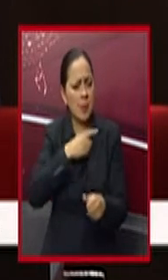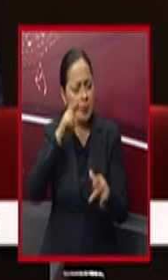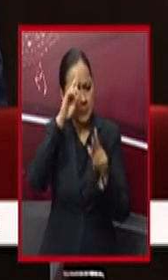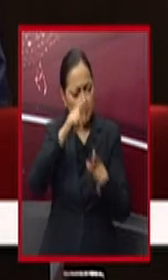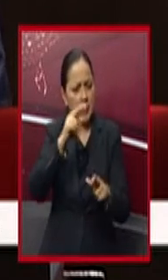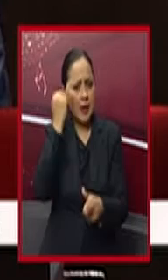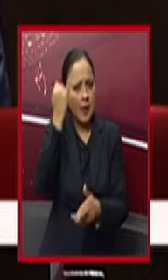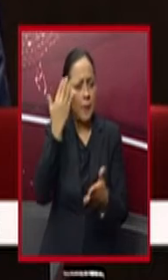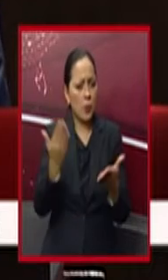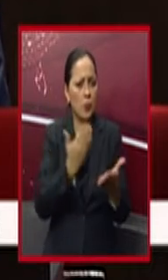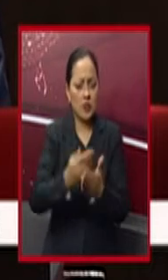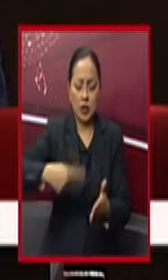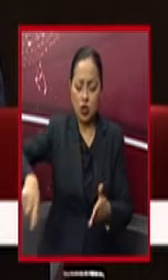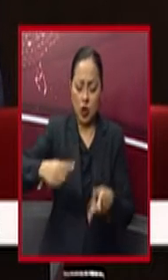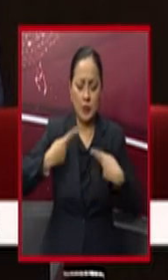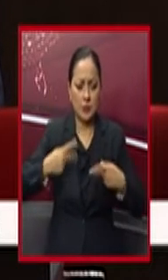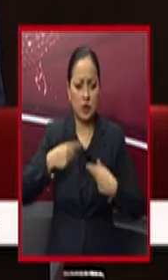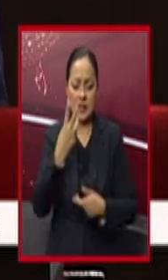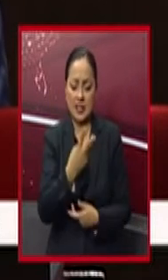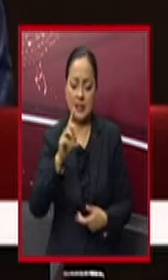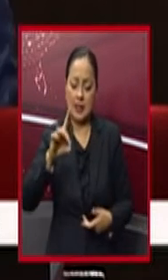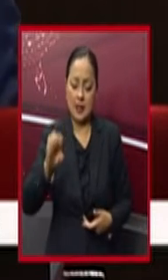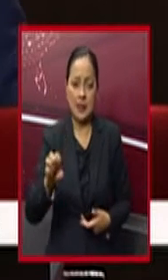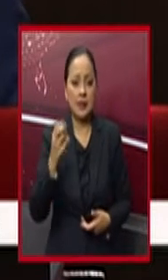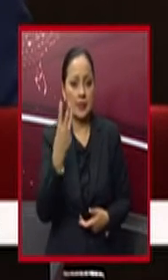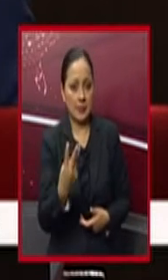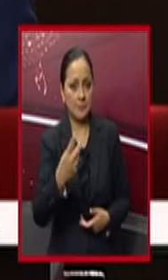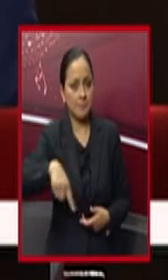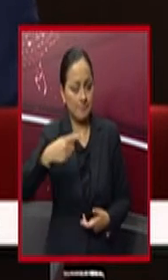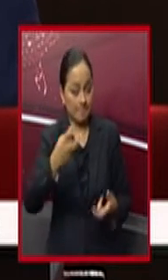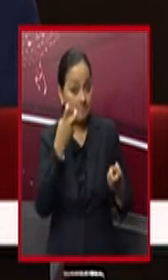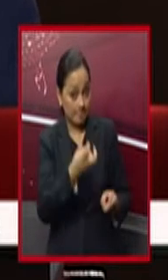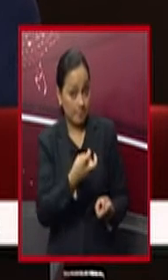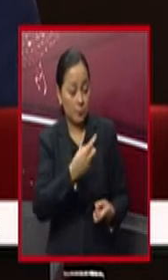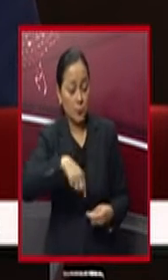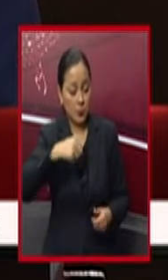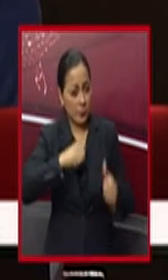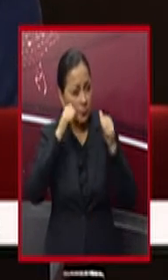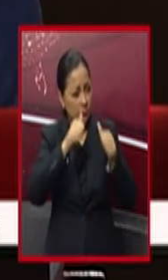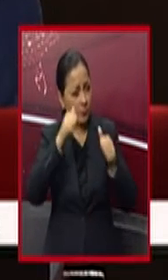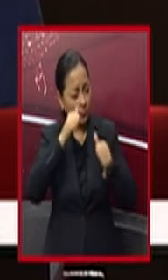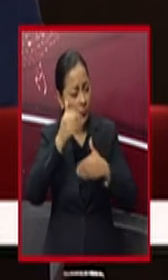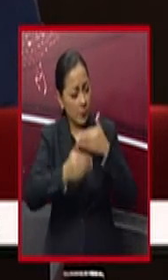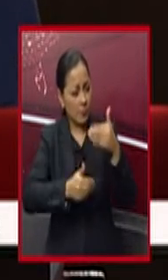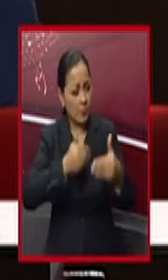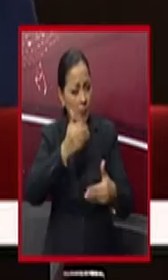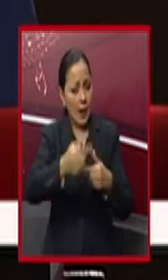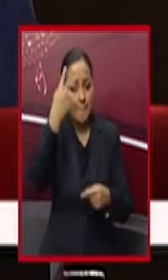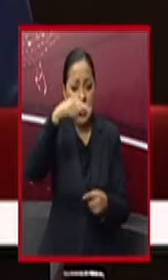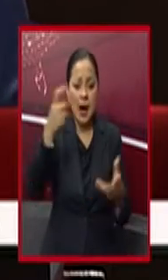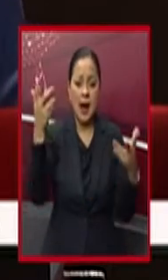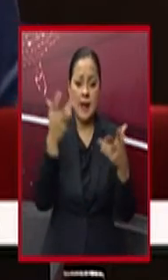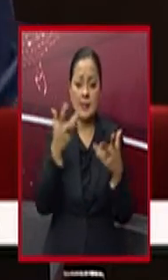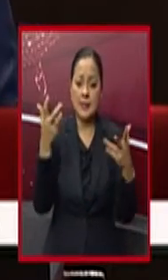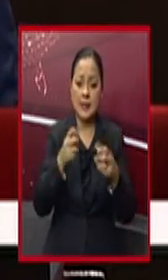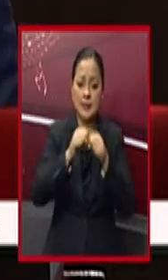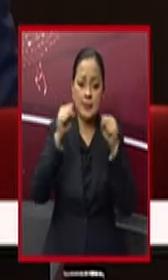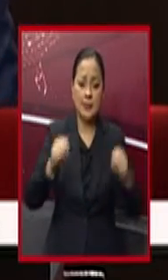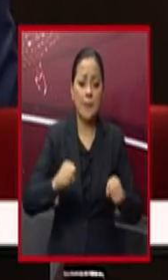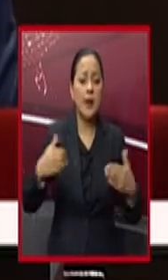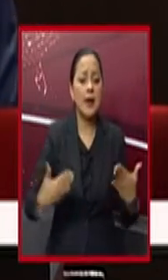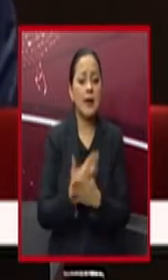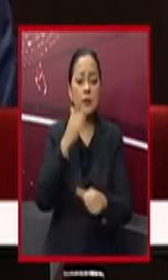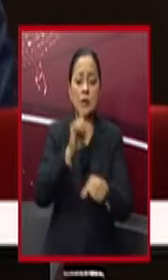la iniciativa ciudadana 3 de 3. Pondremos especial atención en todo el proceso de implementación del Sistema